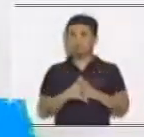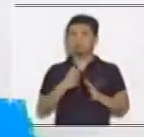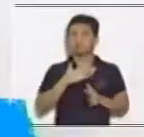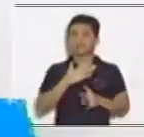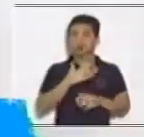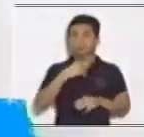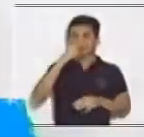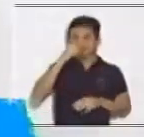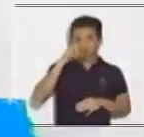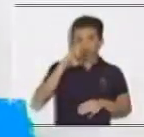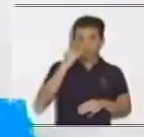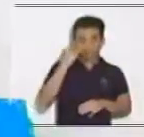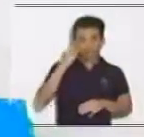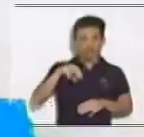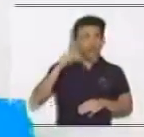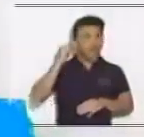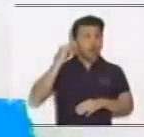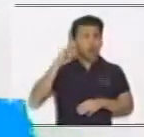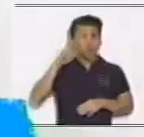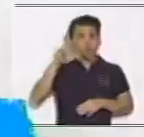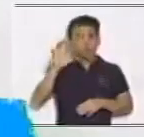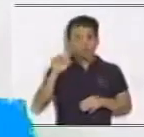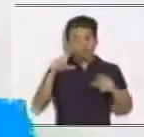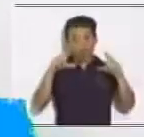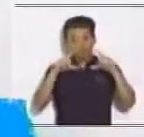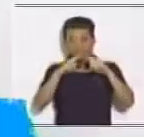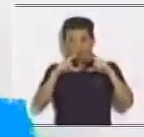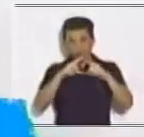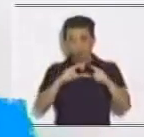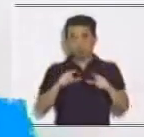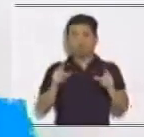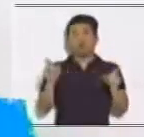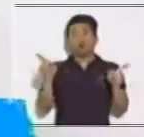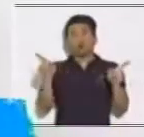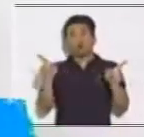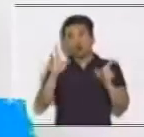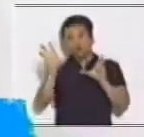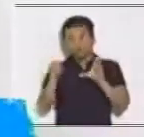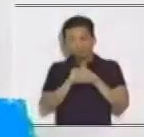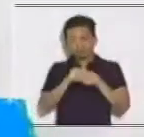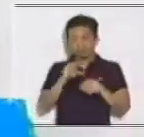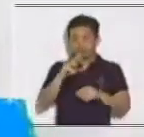llama triángulo rectángulo. Apuntémoslo, por favor.